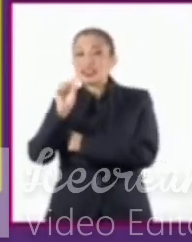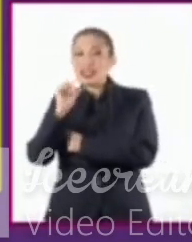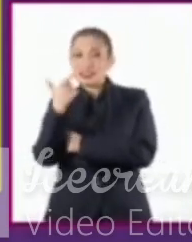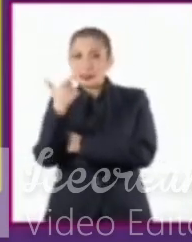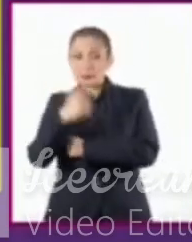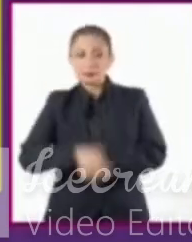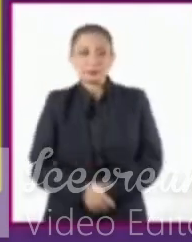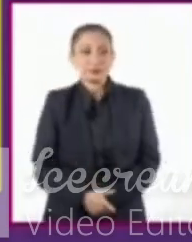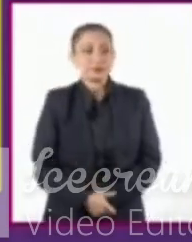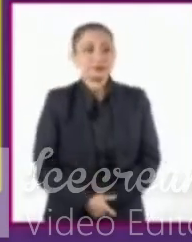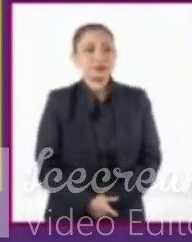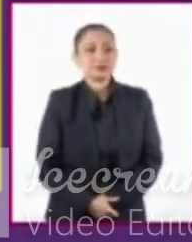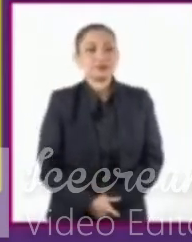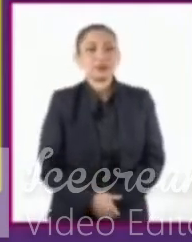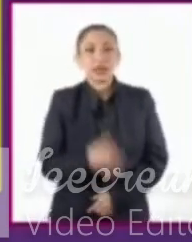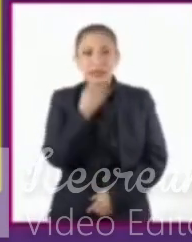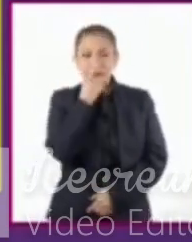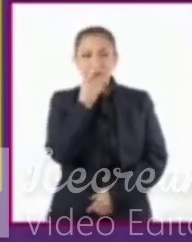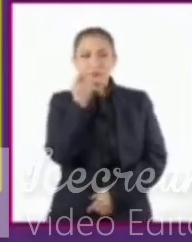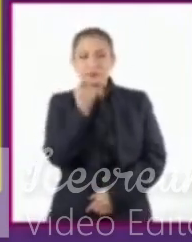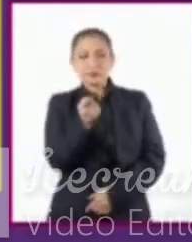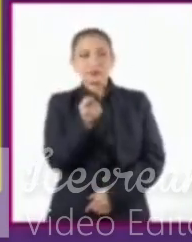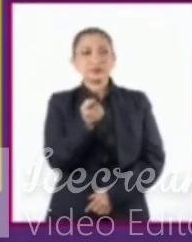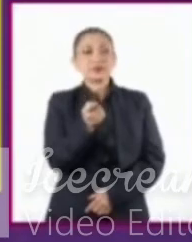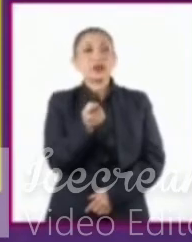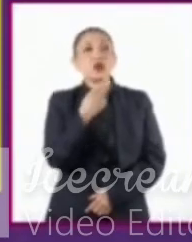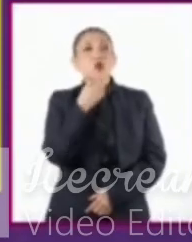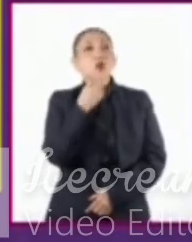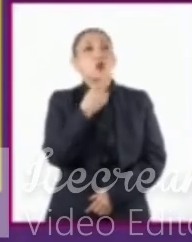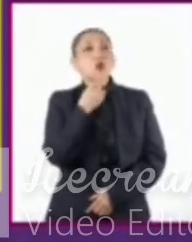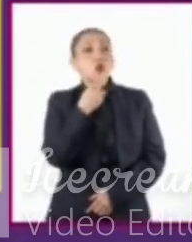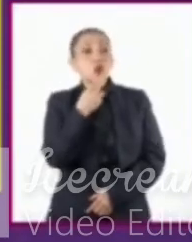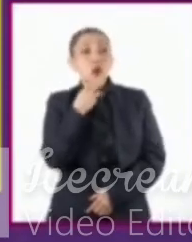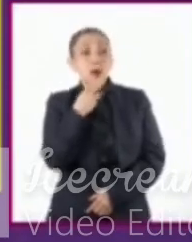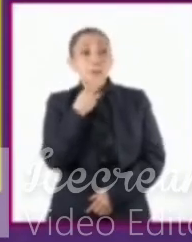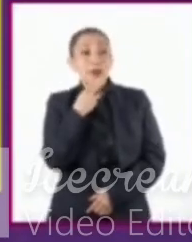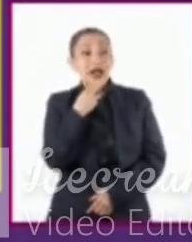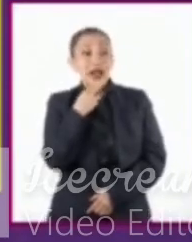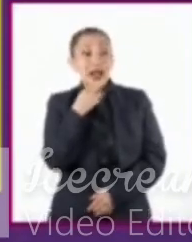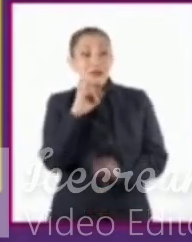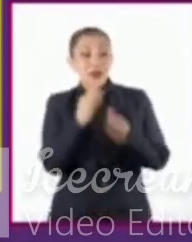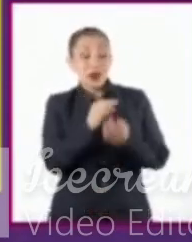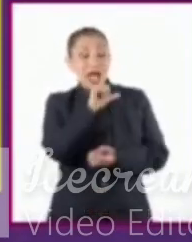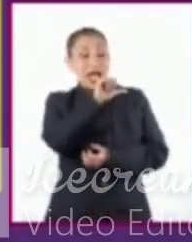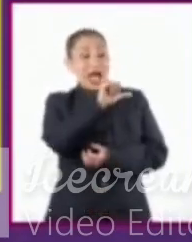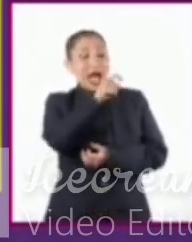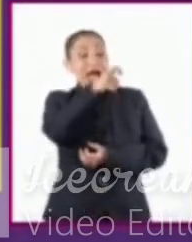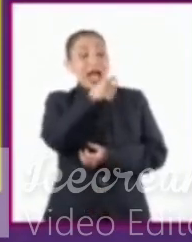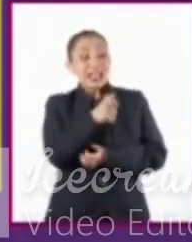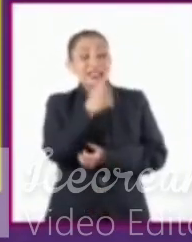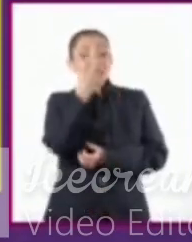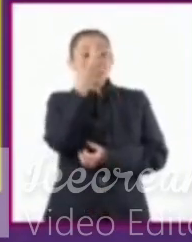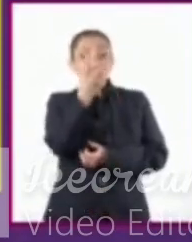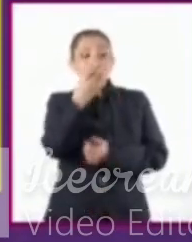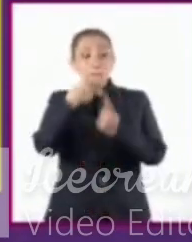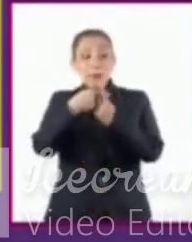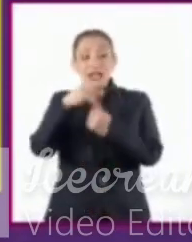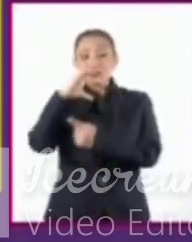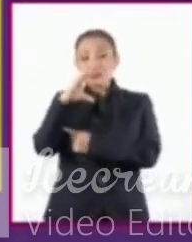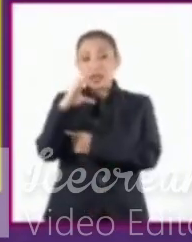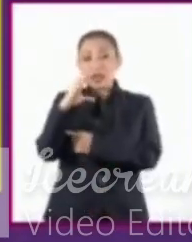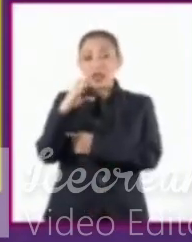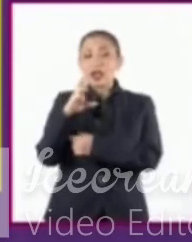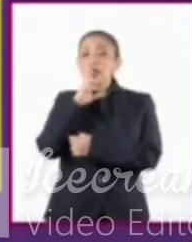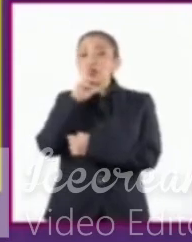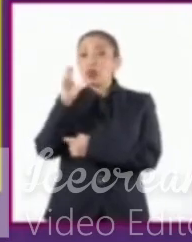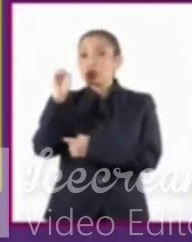37. Lo que decimos es que utilizamos la forma ax al cuadrado más c es igual